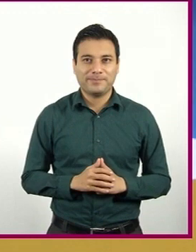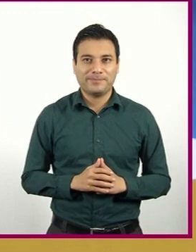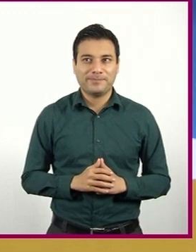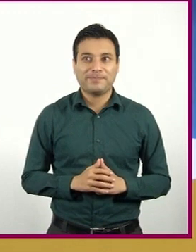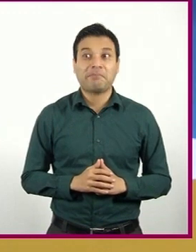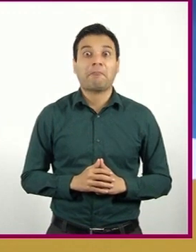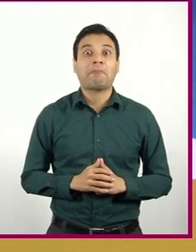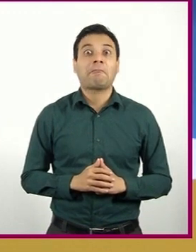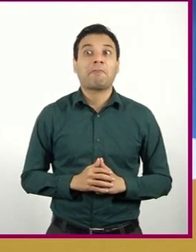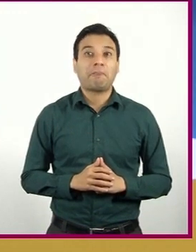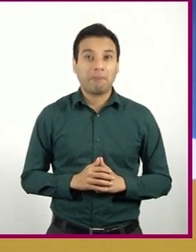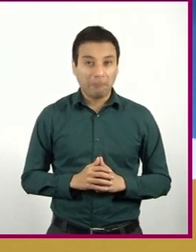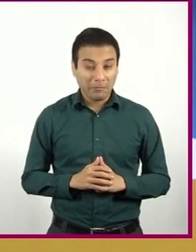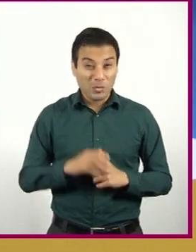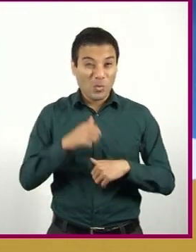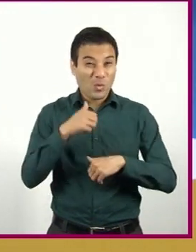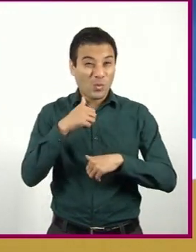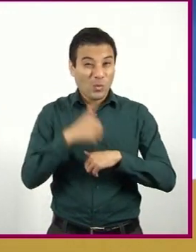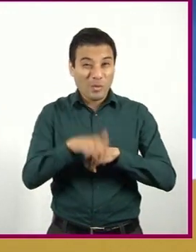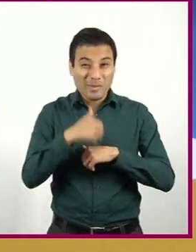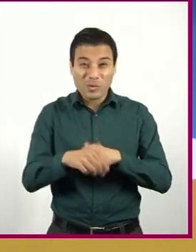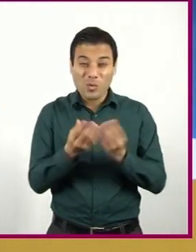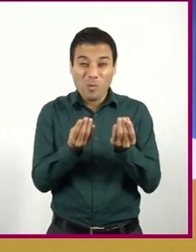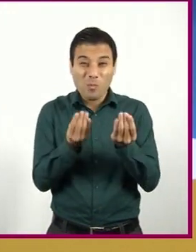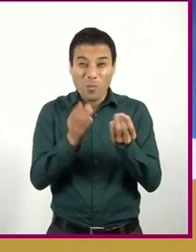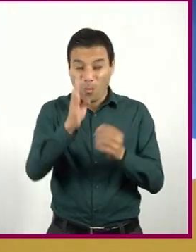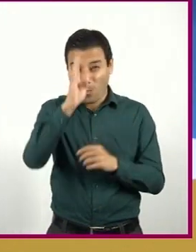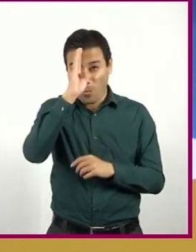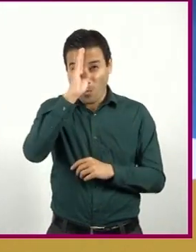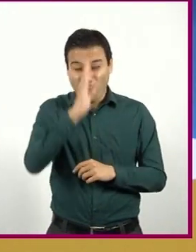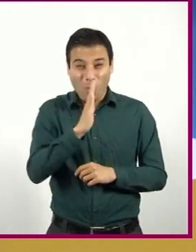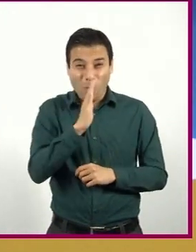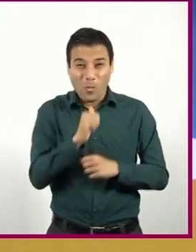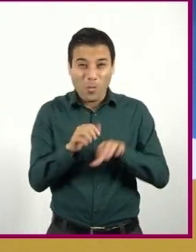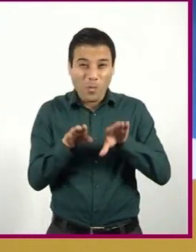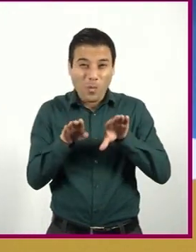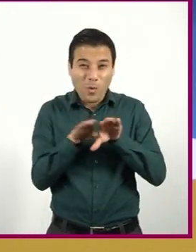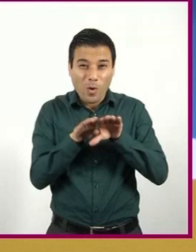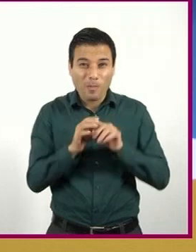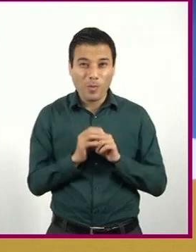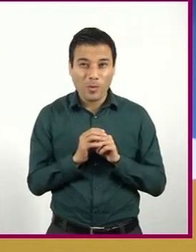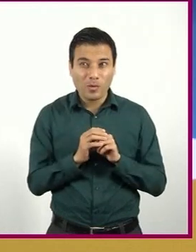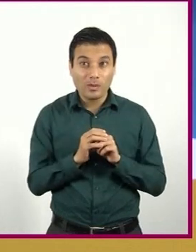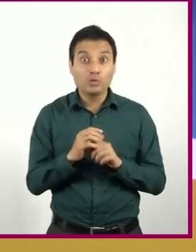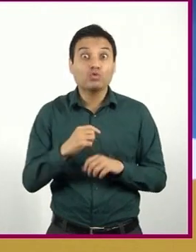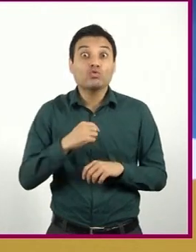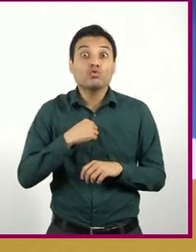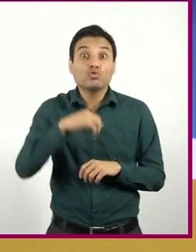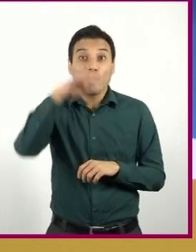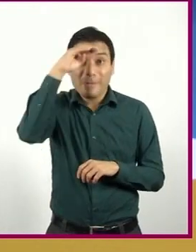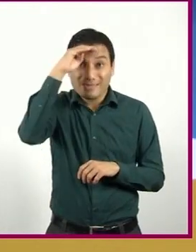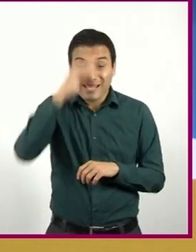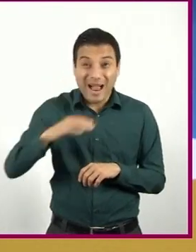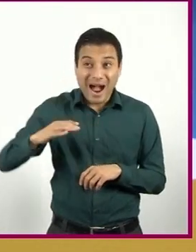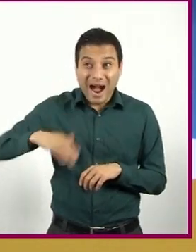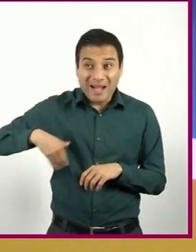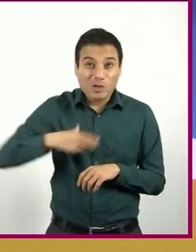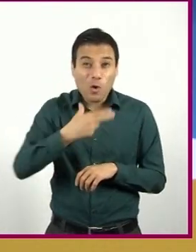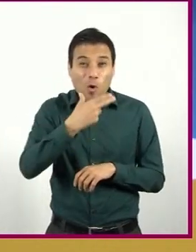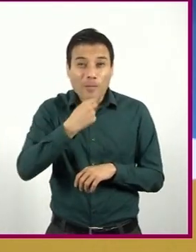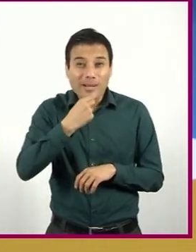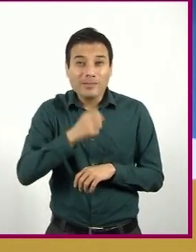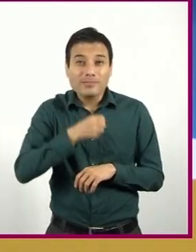Eso sí que son muchísimos números, maestra. Yo pensaba que eran muchos los números de la serie del viejo Bonacci,